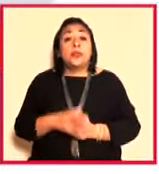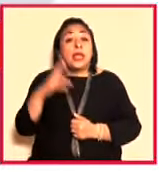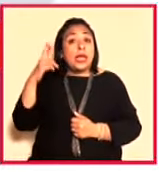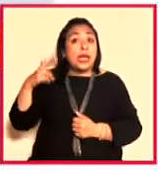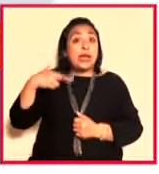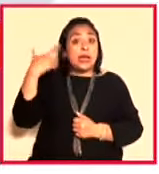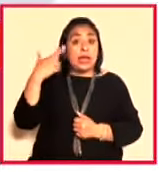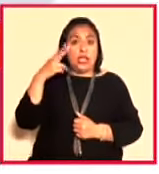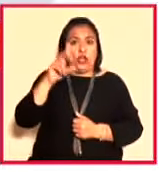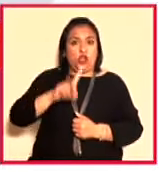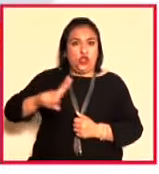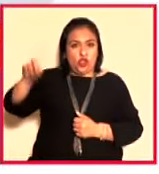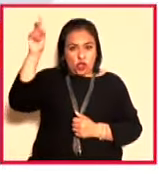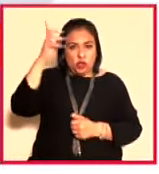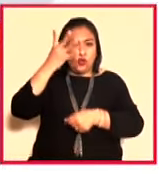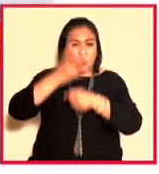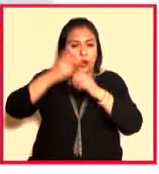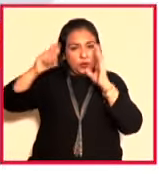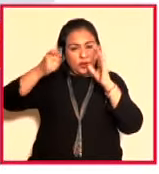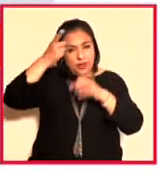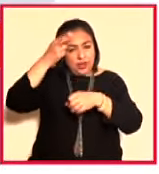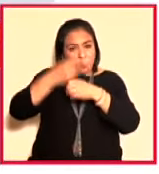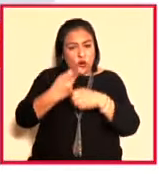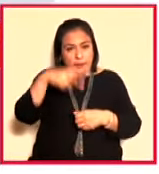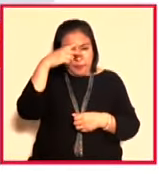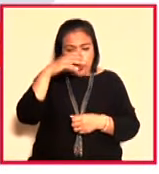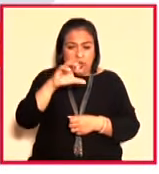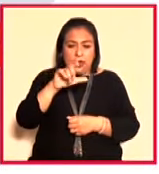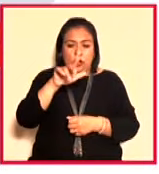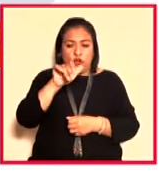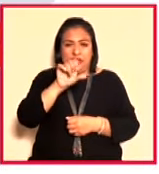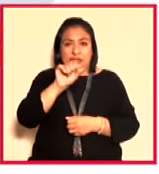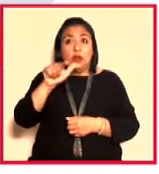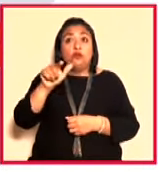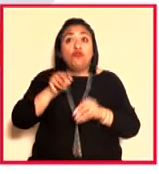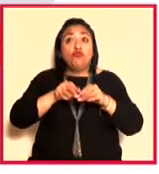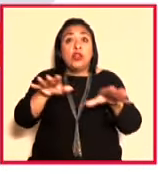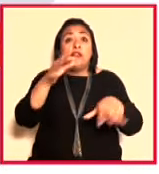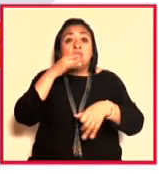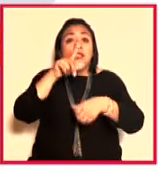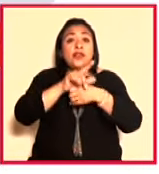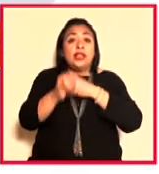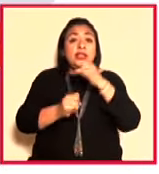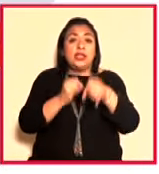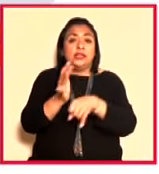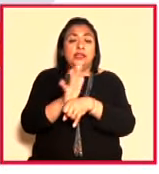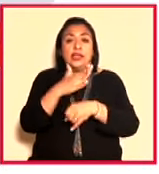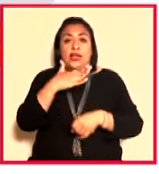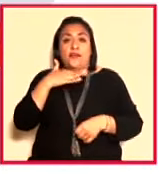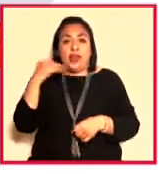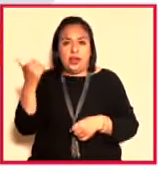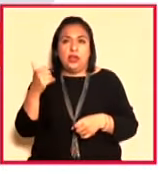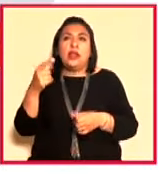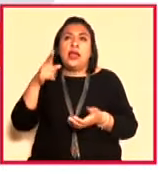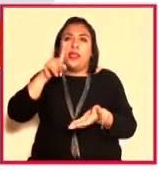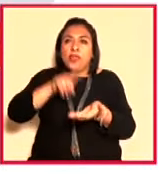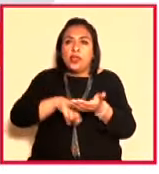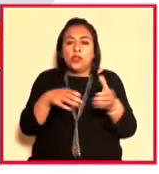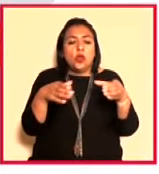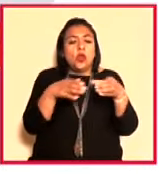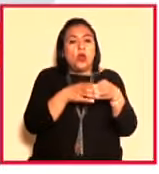cuarto largometraje de la directora mexicana Claudia Saint-Luz, se estrenará en el Festival Internacional de Cine de Berlín dentro de la sección